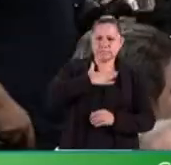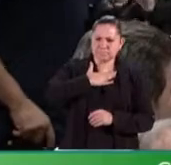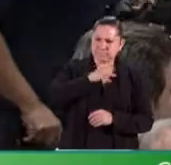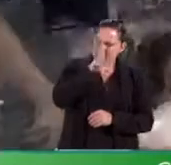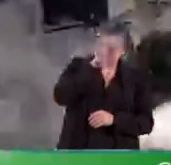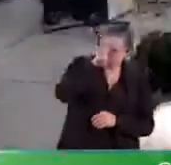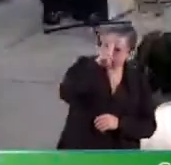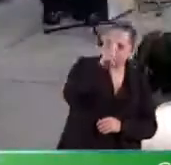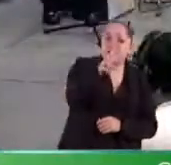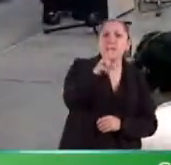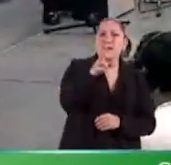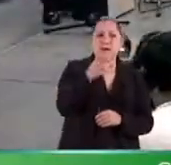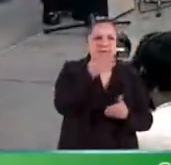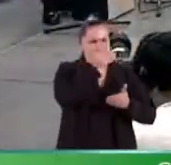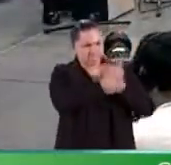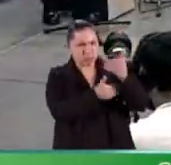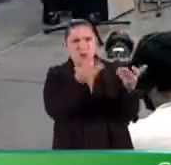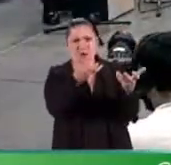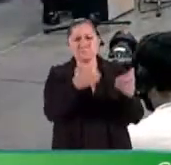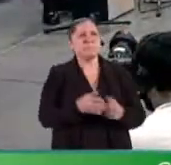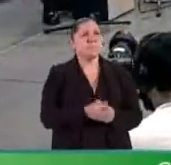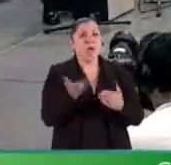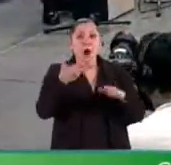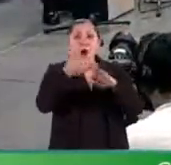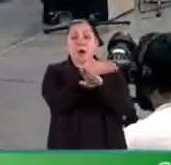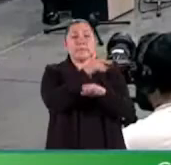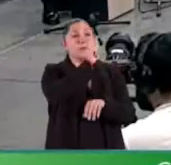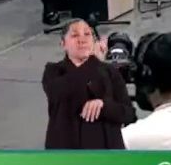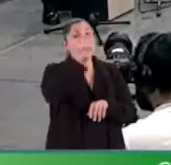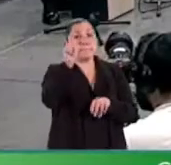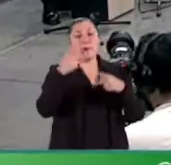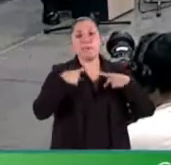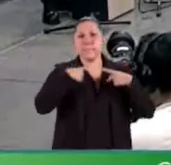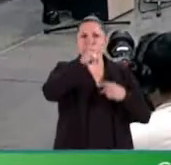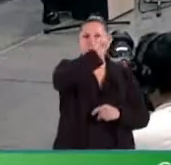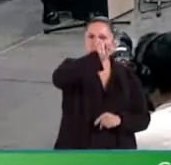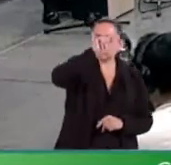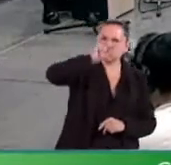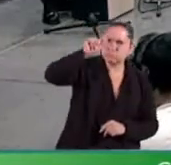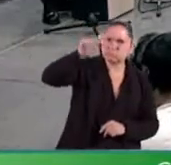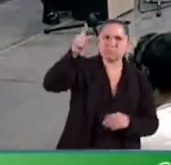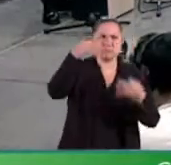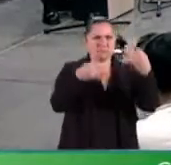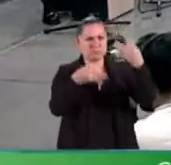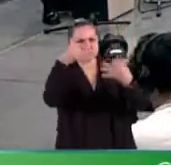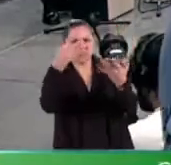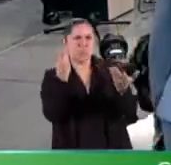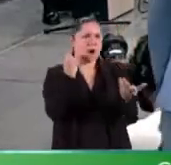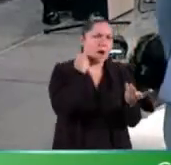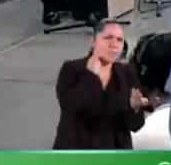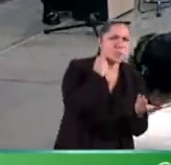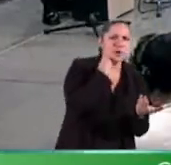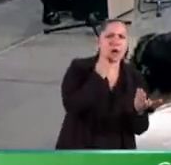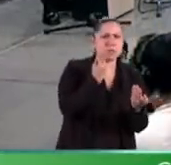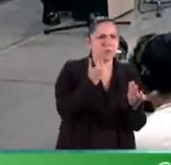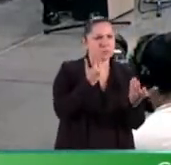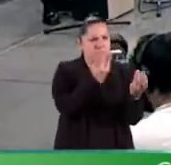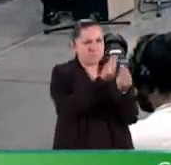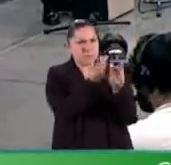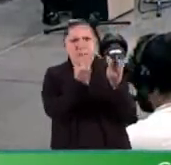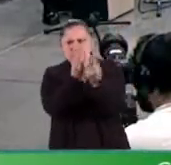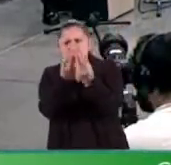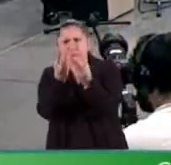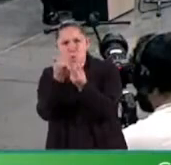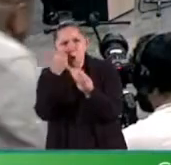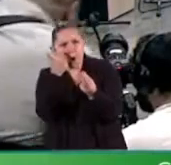escuchado a la sociedad, a los especialistas, a los sectores jurídicos del país, y la prueba de que no se les ha escuchado es esta